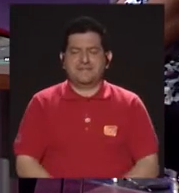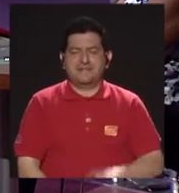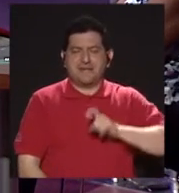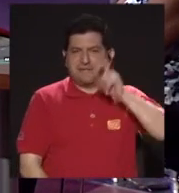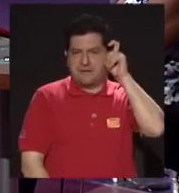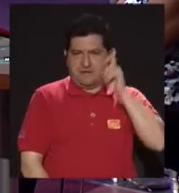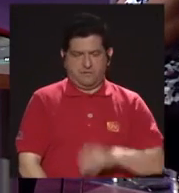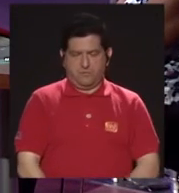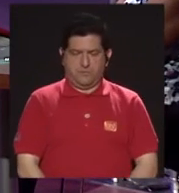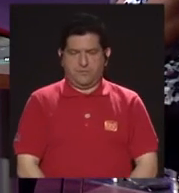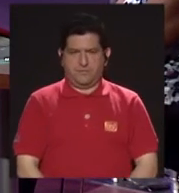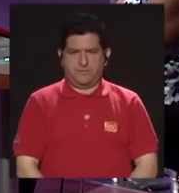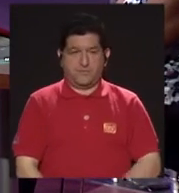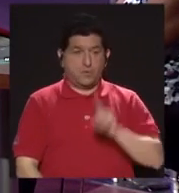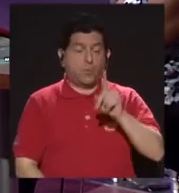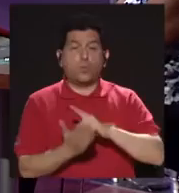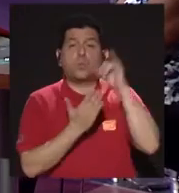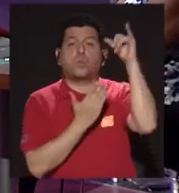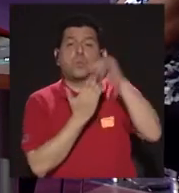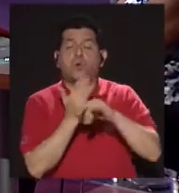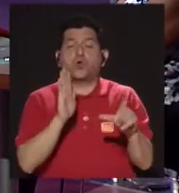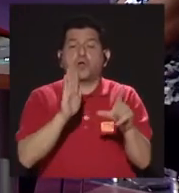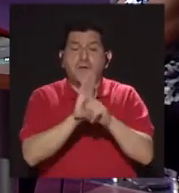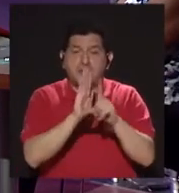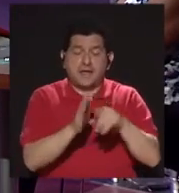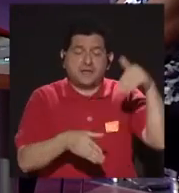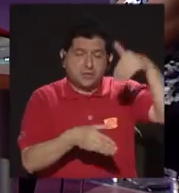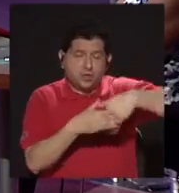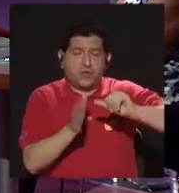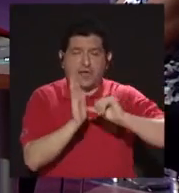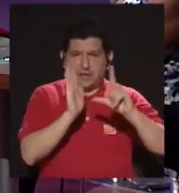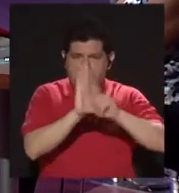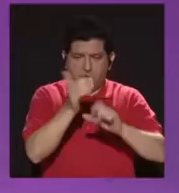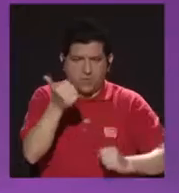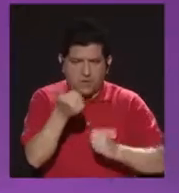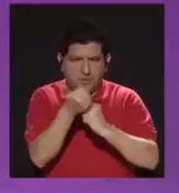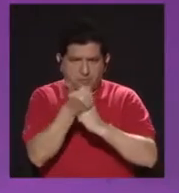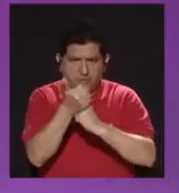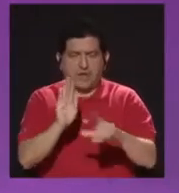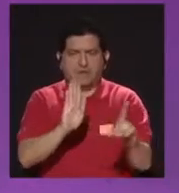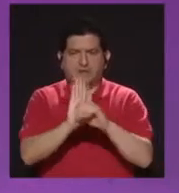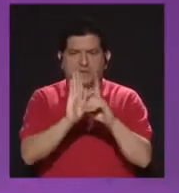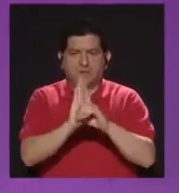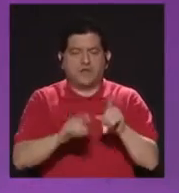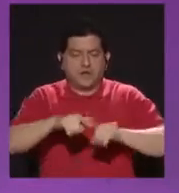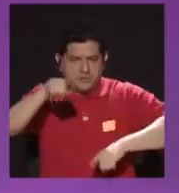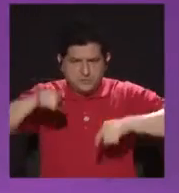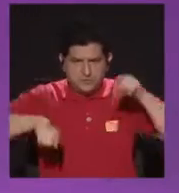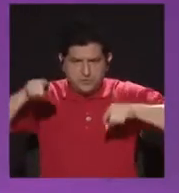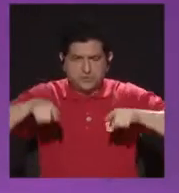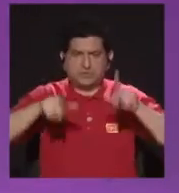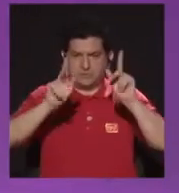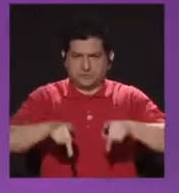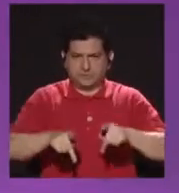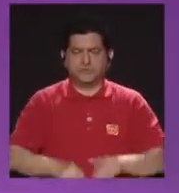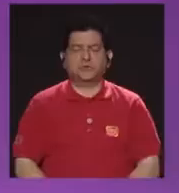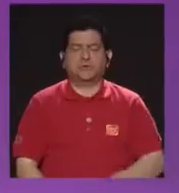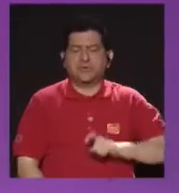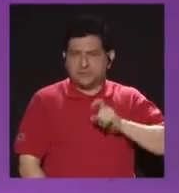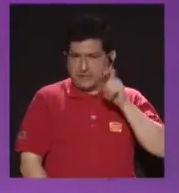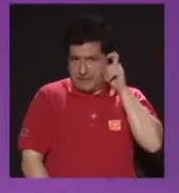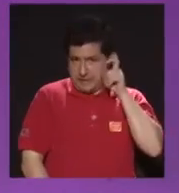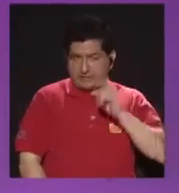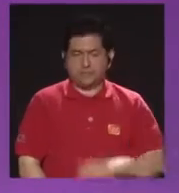que es uno de los proyectos de ley que es también asamblea iniciativa a favor de los derechos de la diversidad sexual y